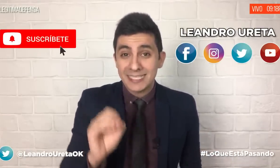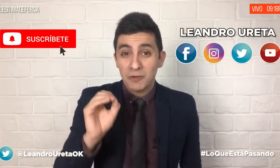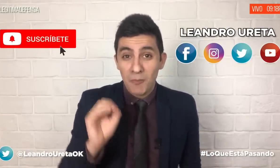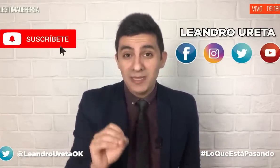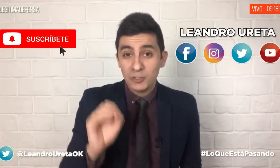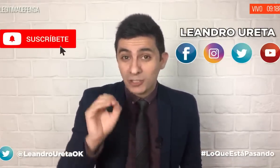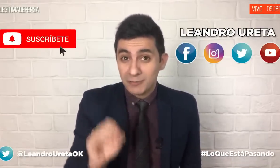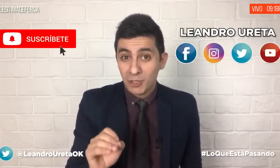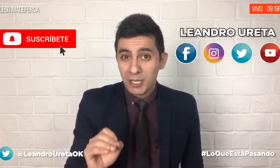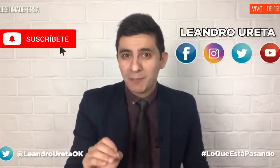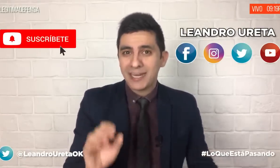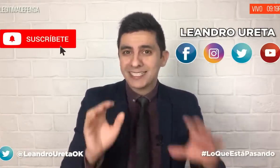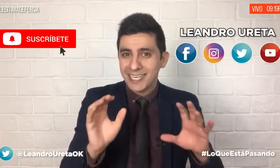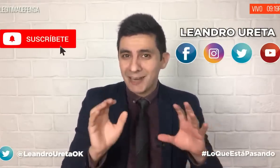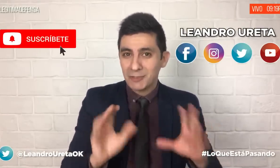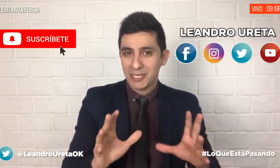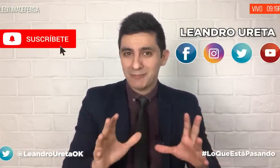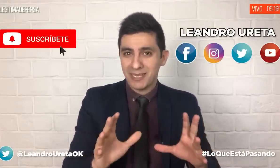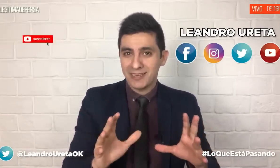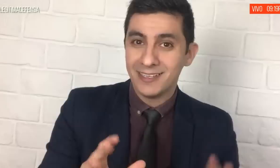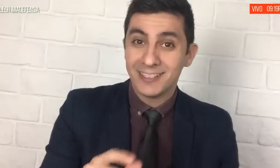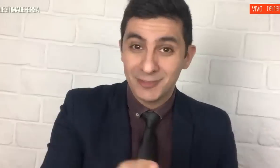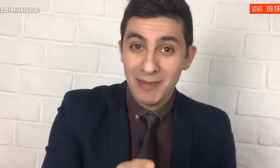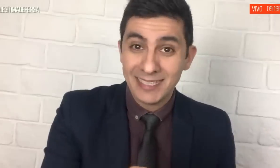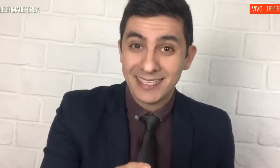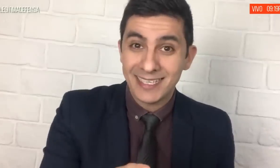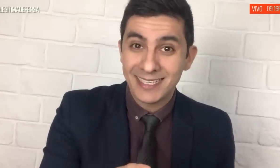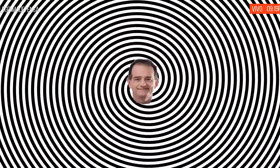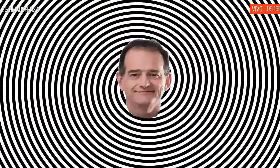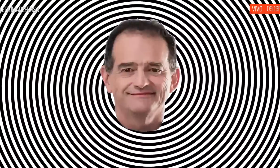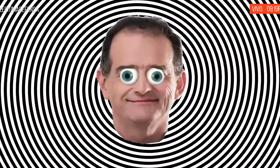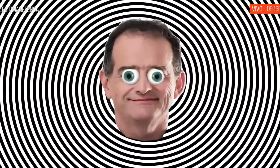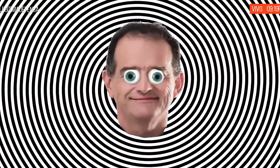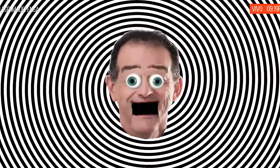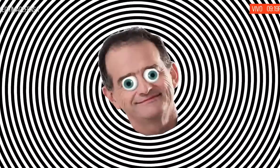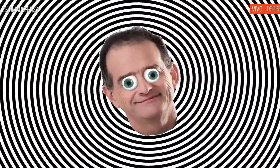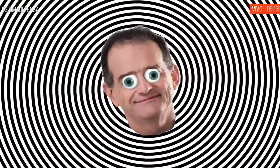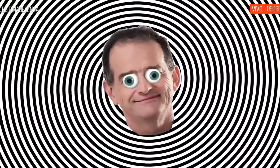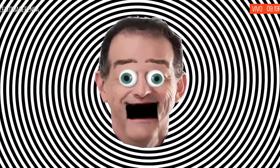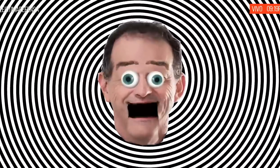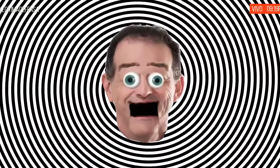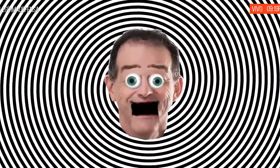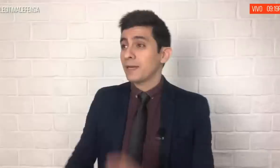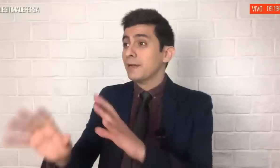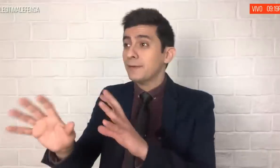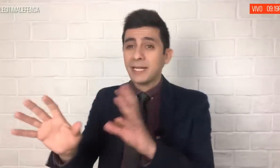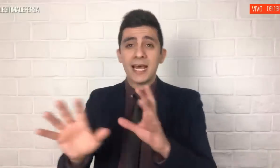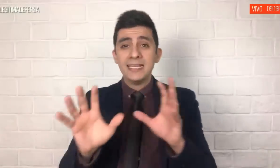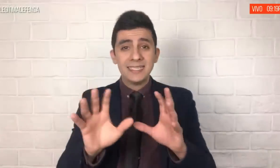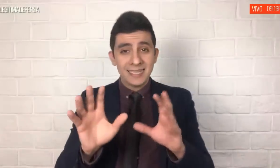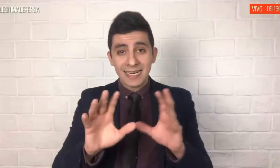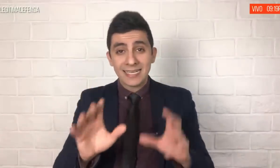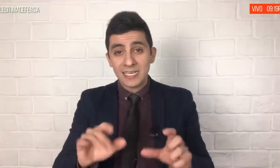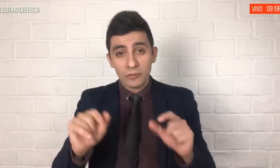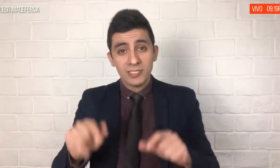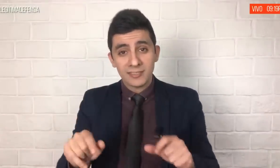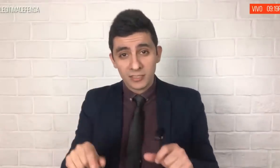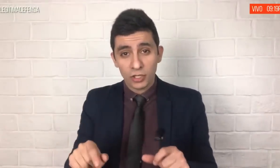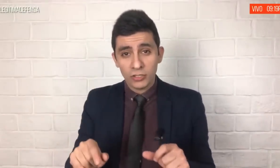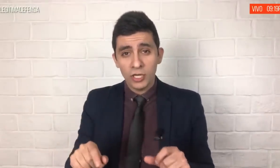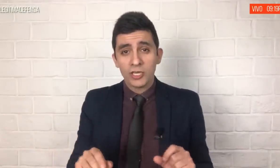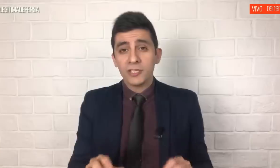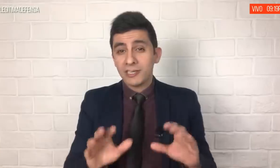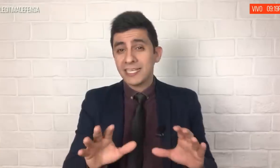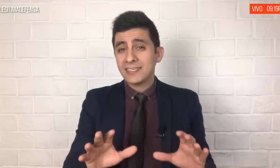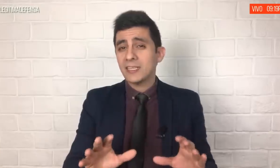95000 suscriptores para llegar a los 100.000 sumate estas son para antes de arrancar con esta